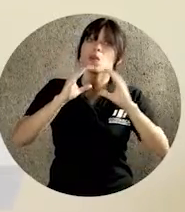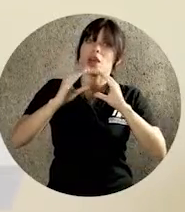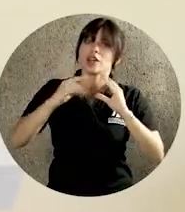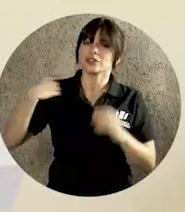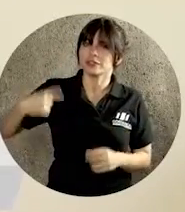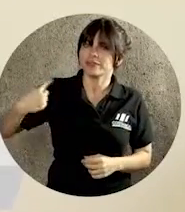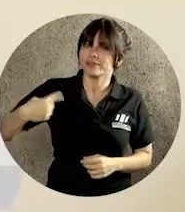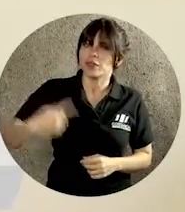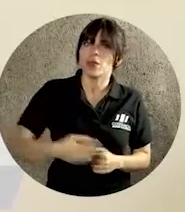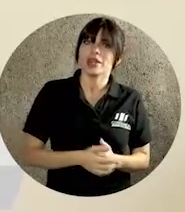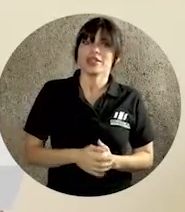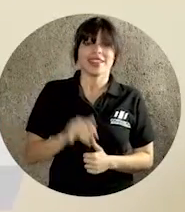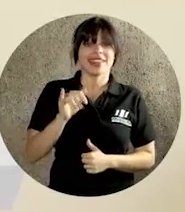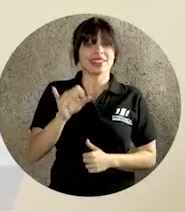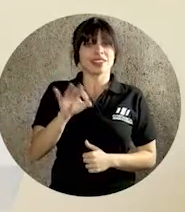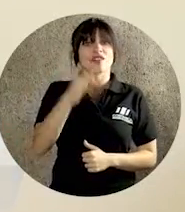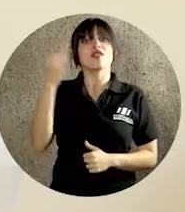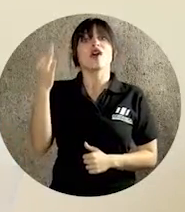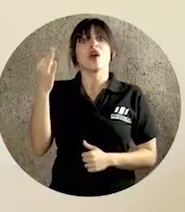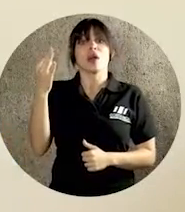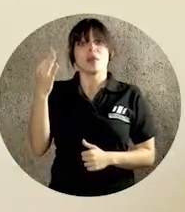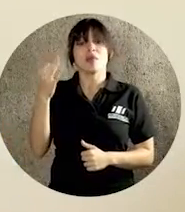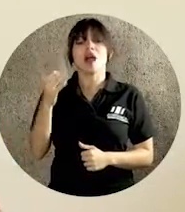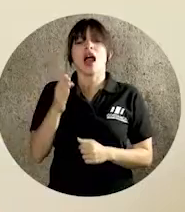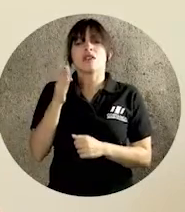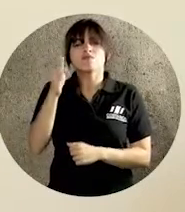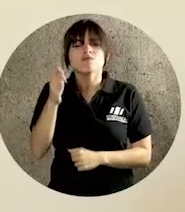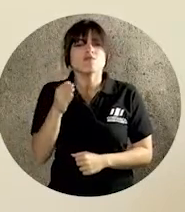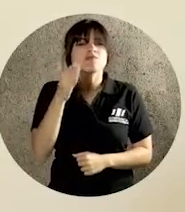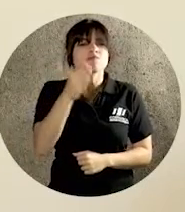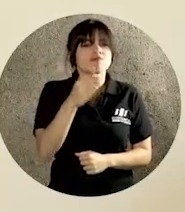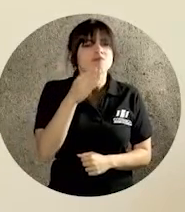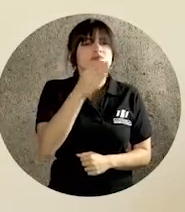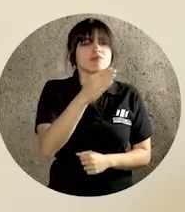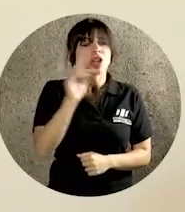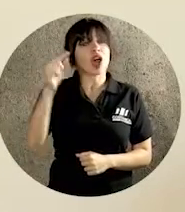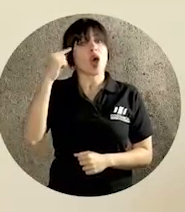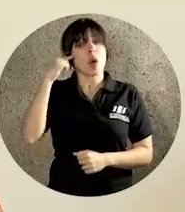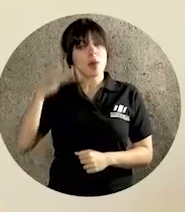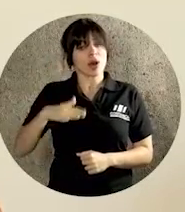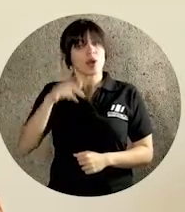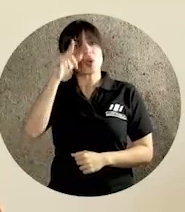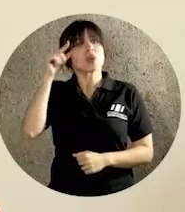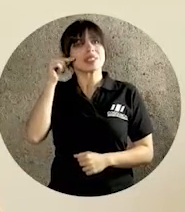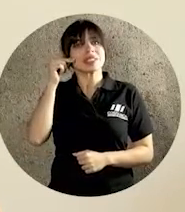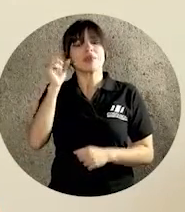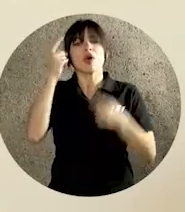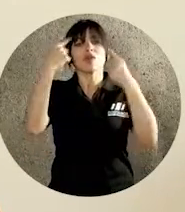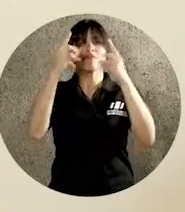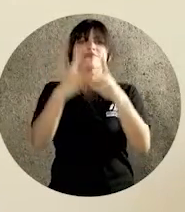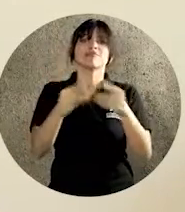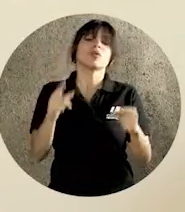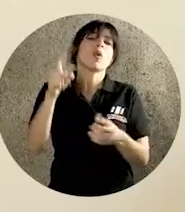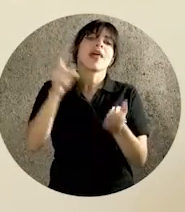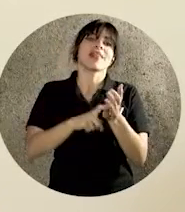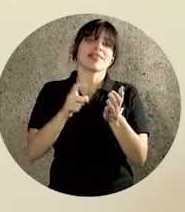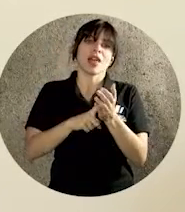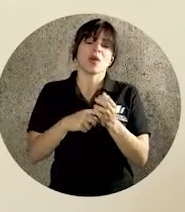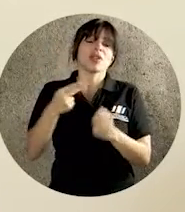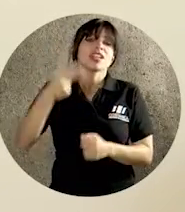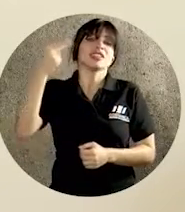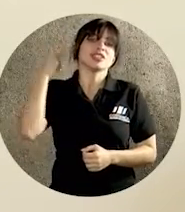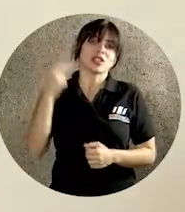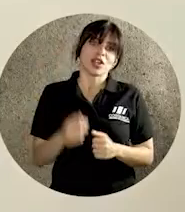comunicación constante. Y es así, saliendo a los territorios, como la Administración Solís Rivera salda una deuda histórica más.